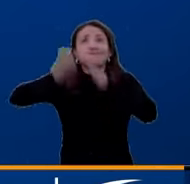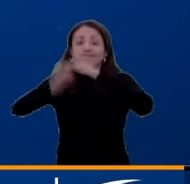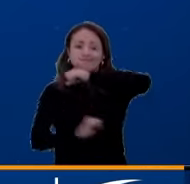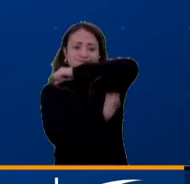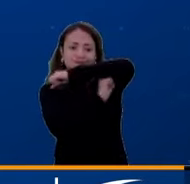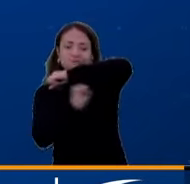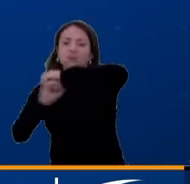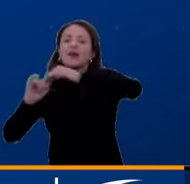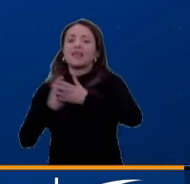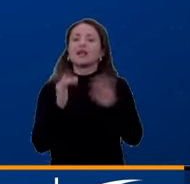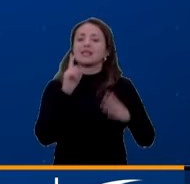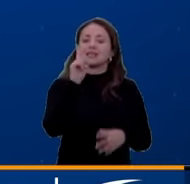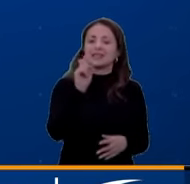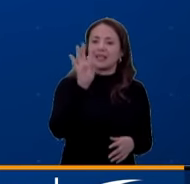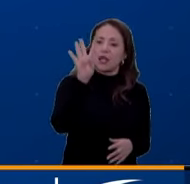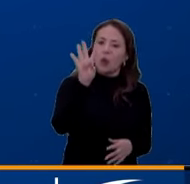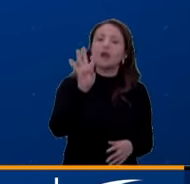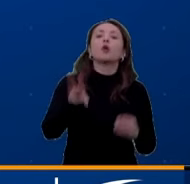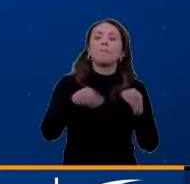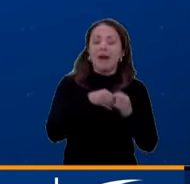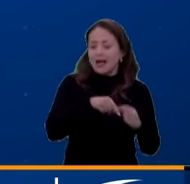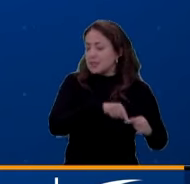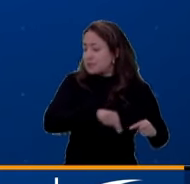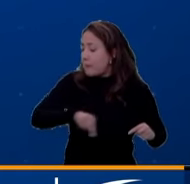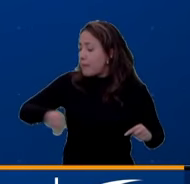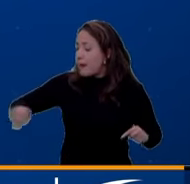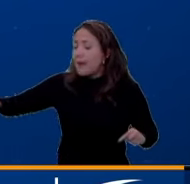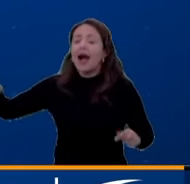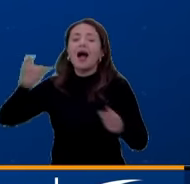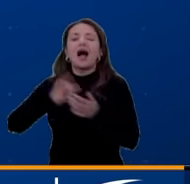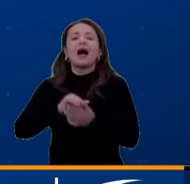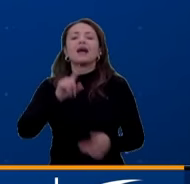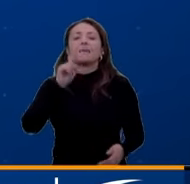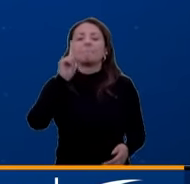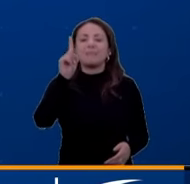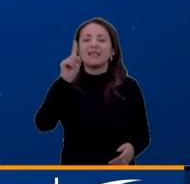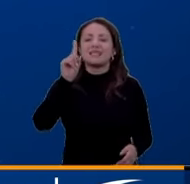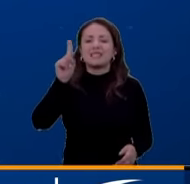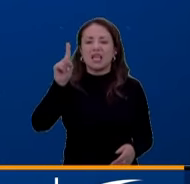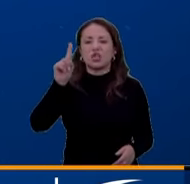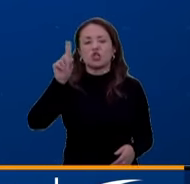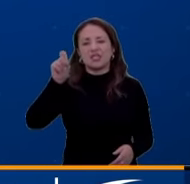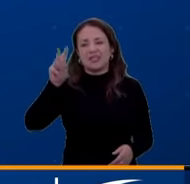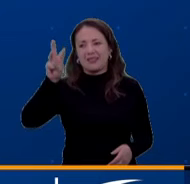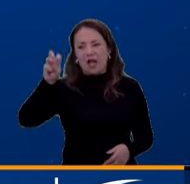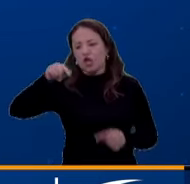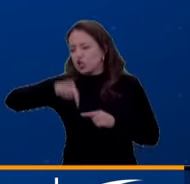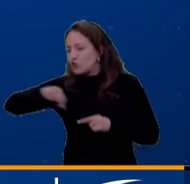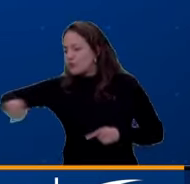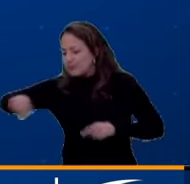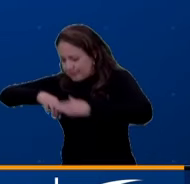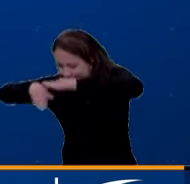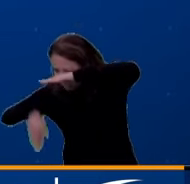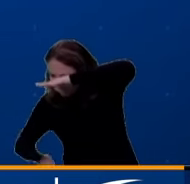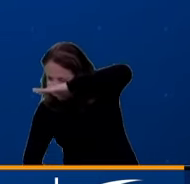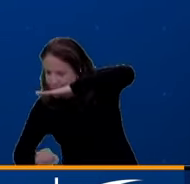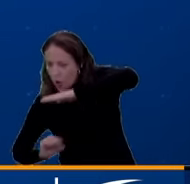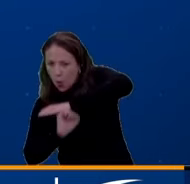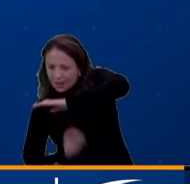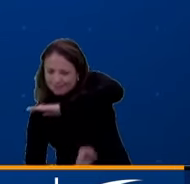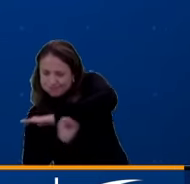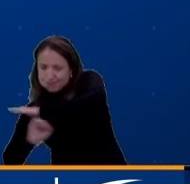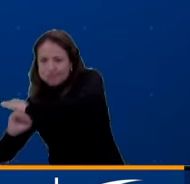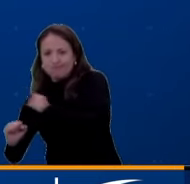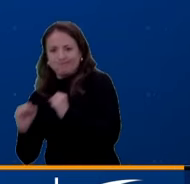punto, sino en el recorrido, más de 2.168 pilotes que se instalan bajo tierra para dar soporte a